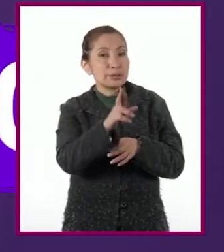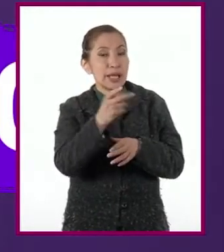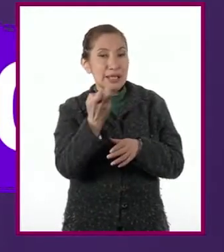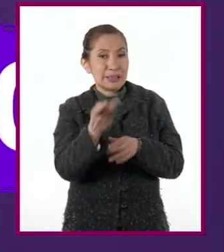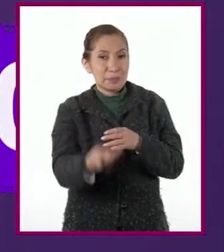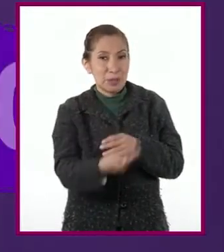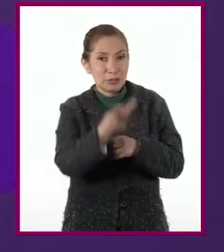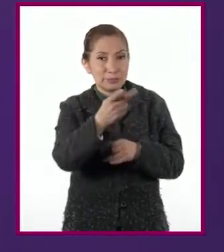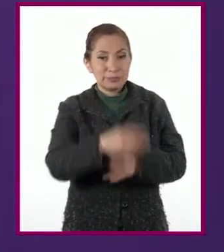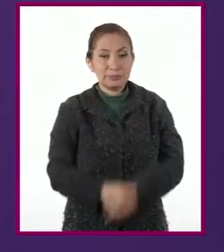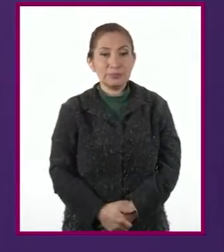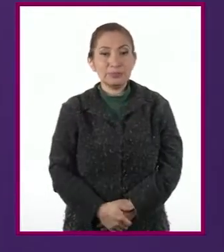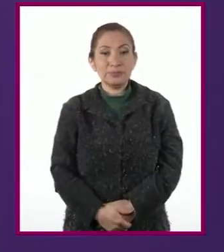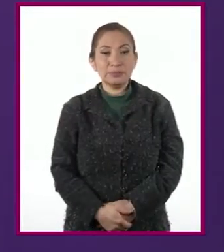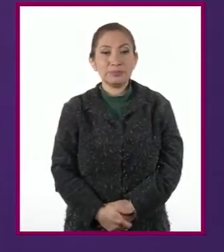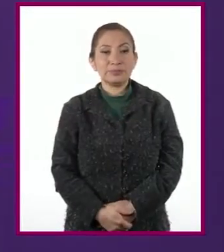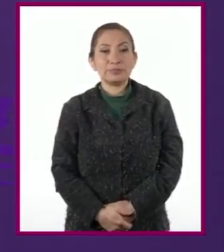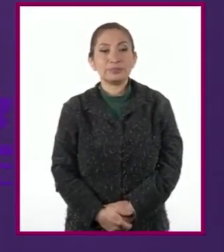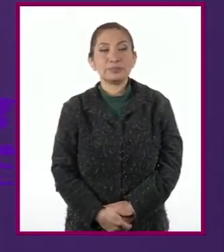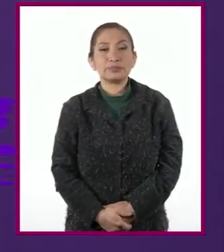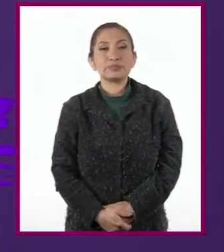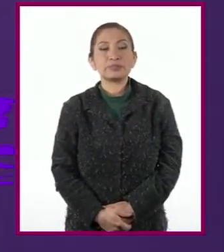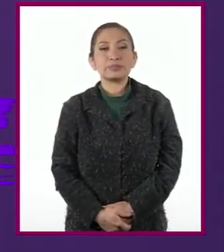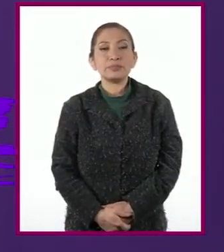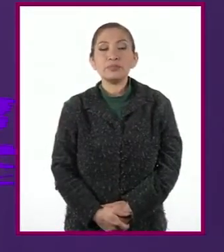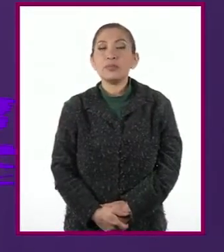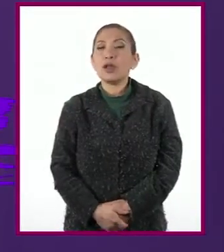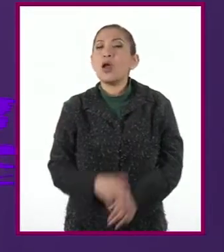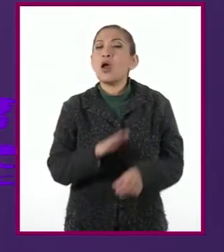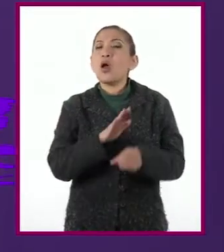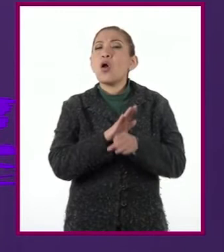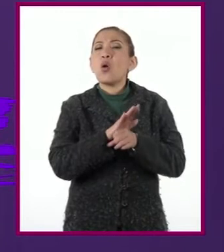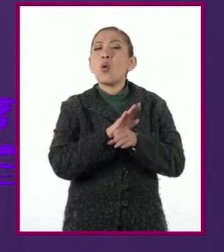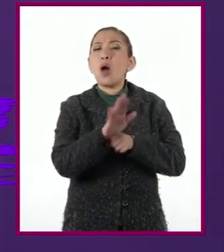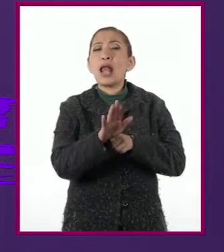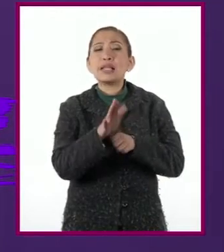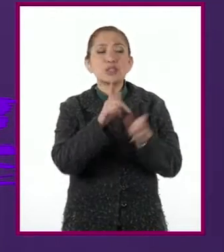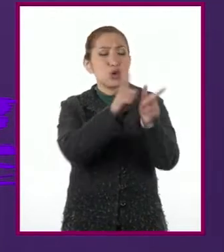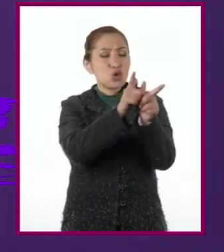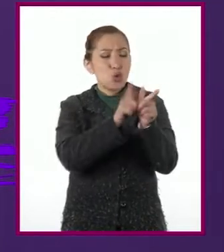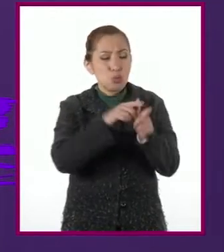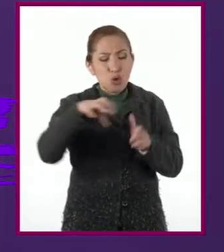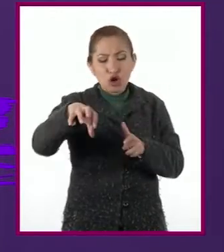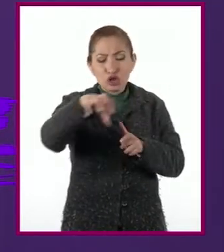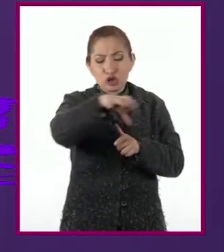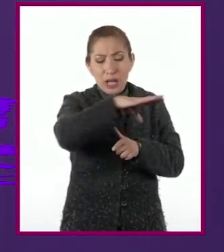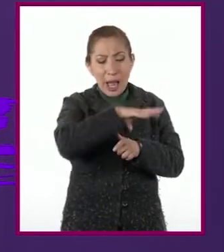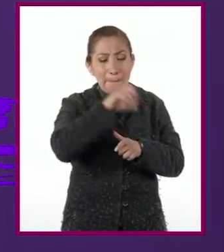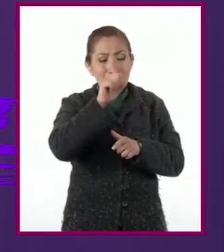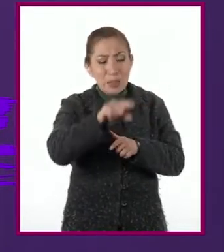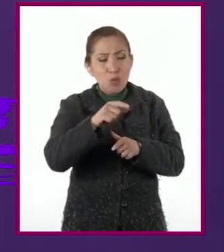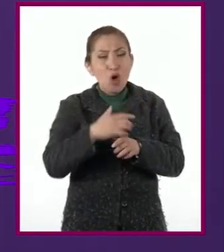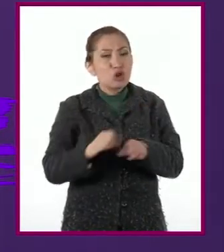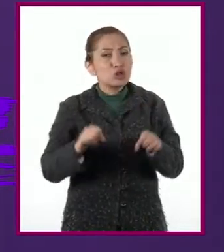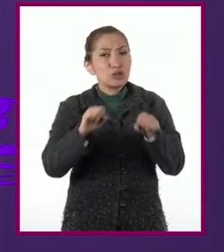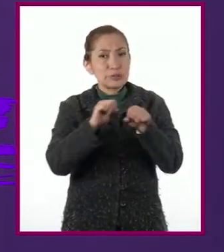las siguientes preguntas. ¿Cuáles eran los principales grupos que integraban esta